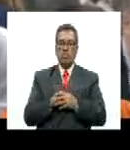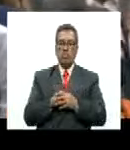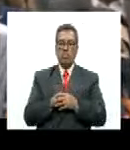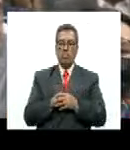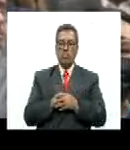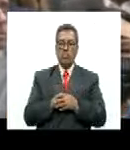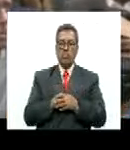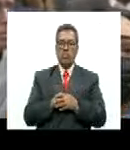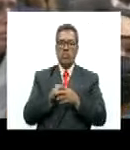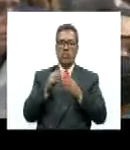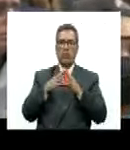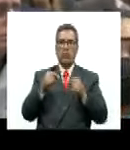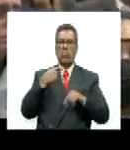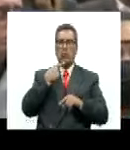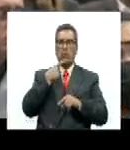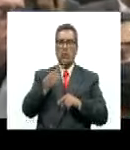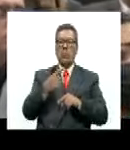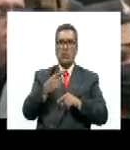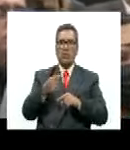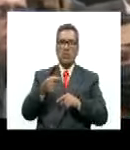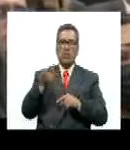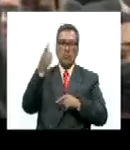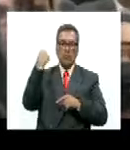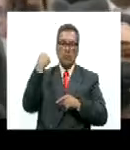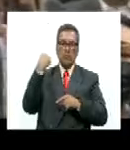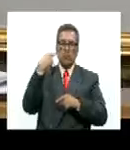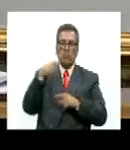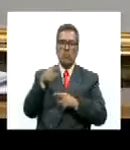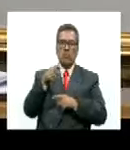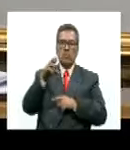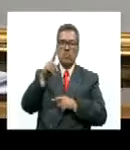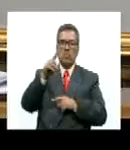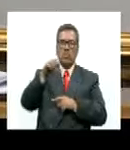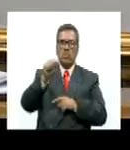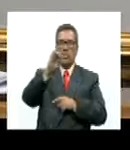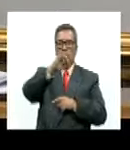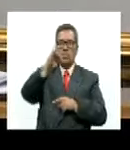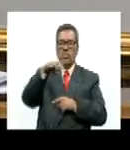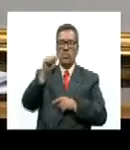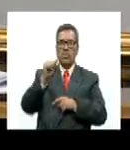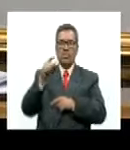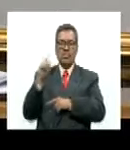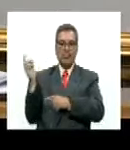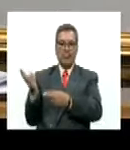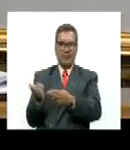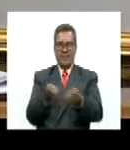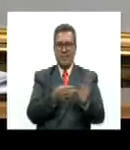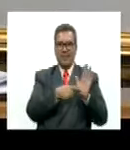sus instrucciones en la sesión pasada. Hágame el favor, diputado Daza, y ocupe la tribuna de oradores.